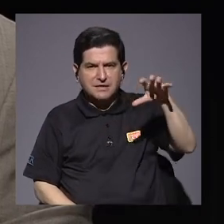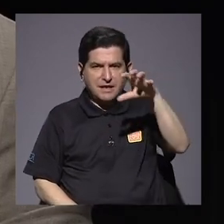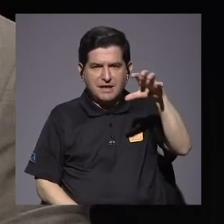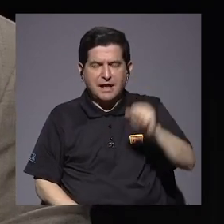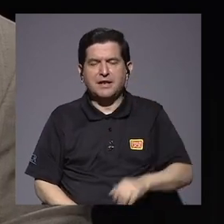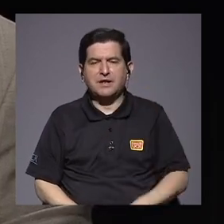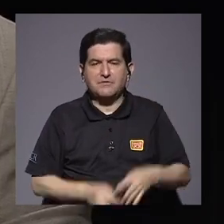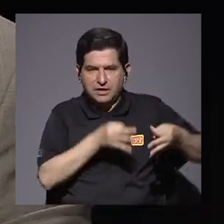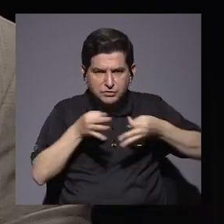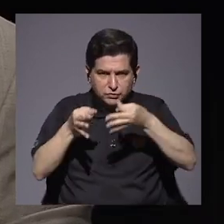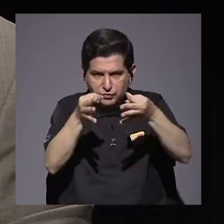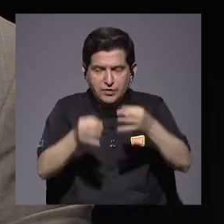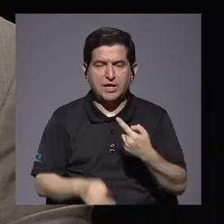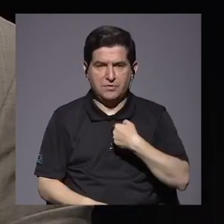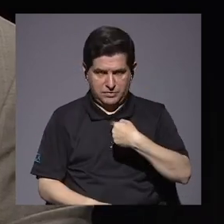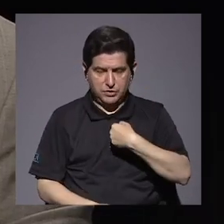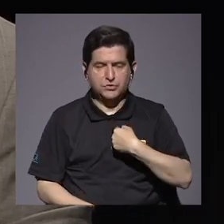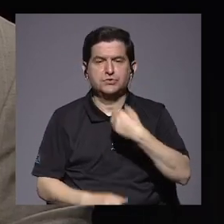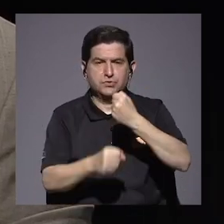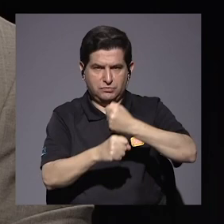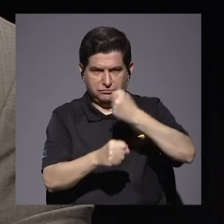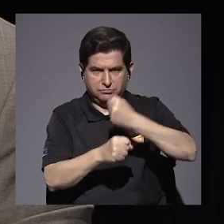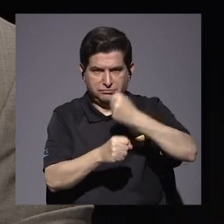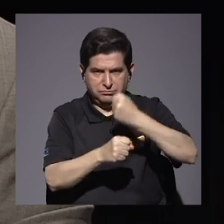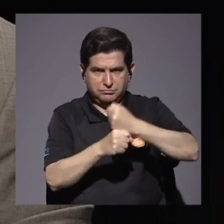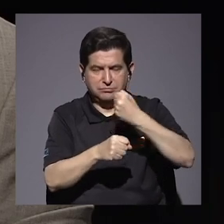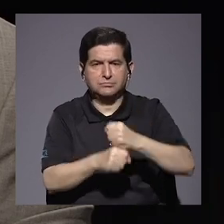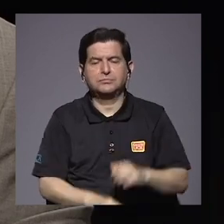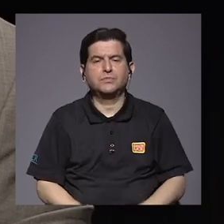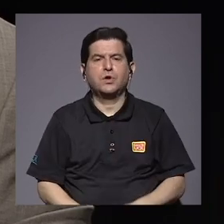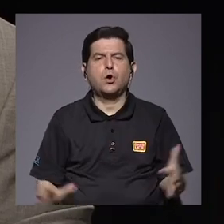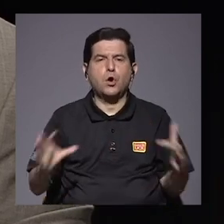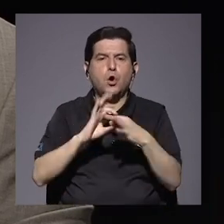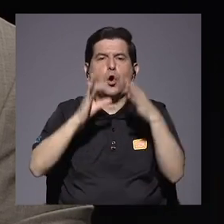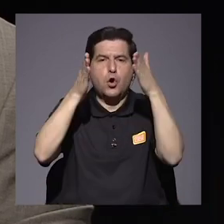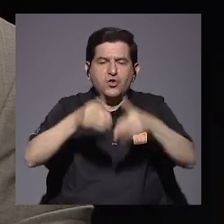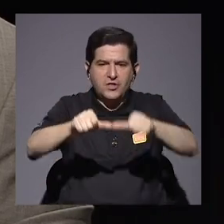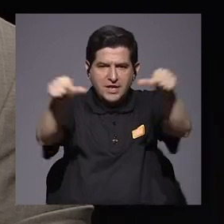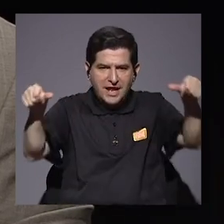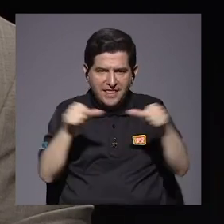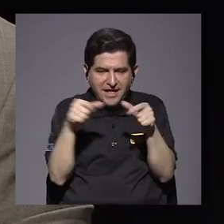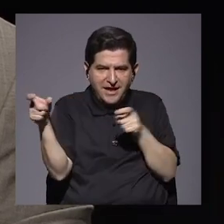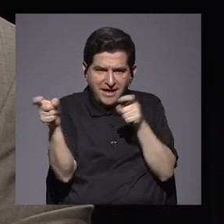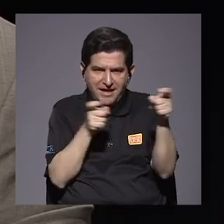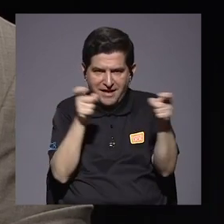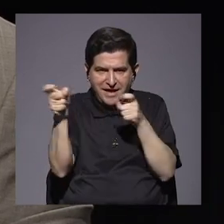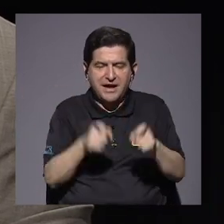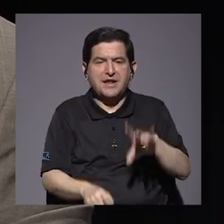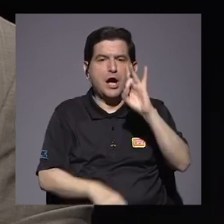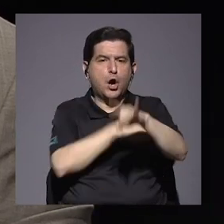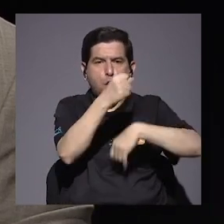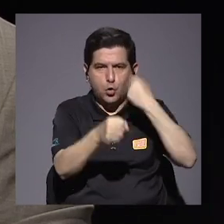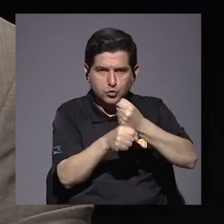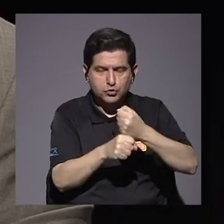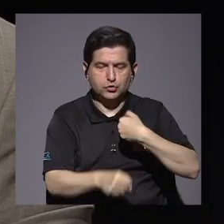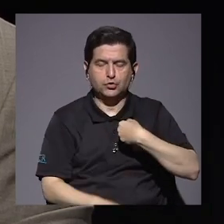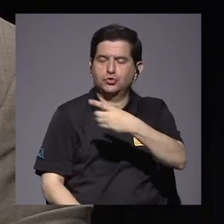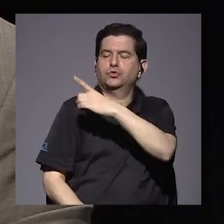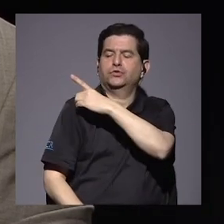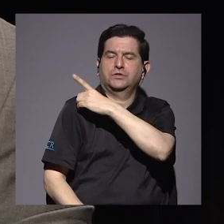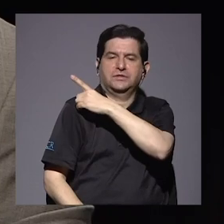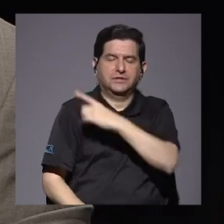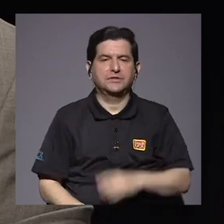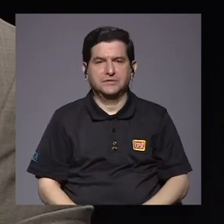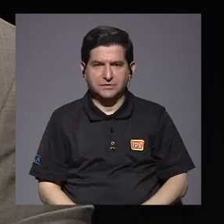donde entre otros puestos ocupé el puesto de coordinador del área administrativa durante 8 años, fui su